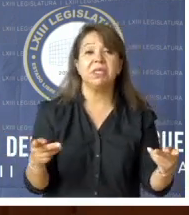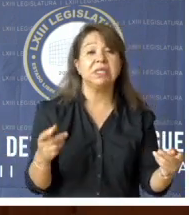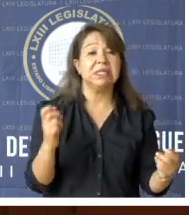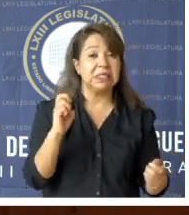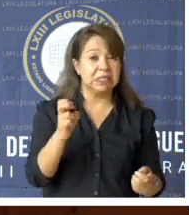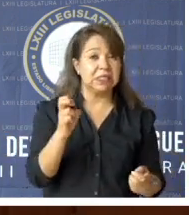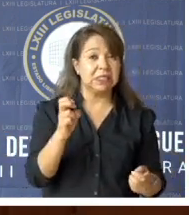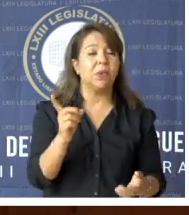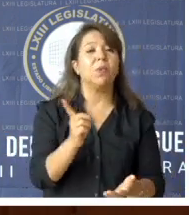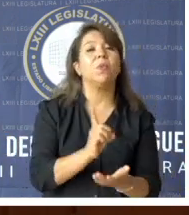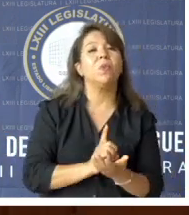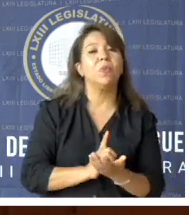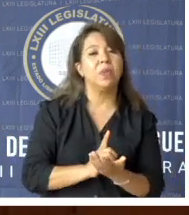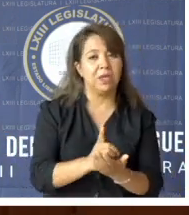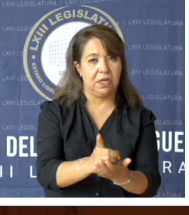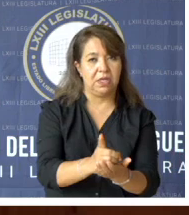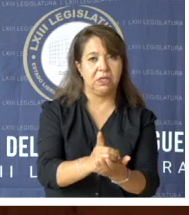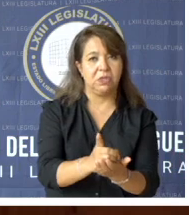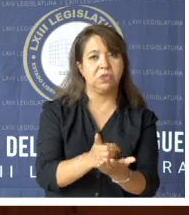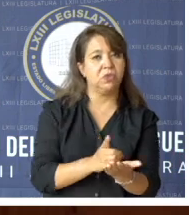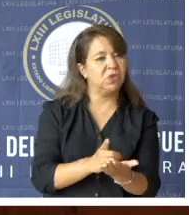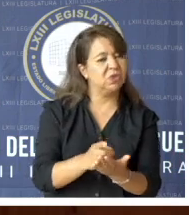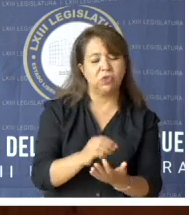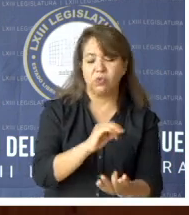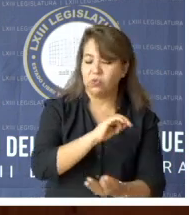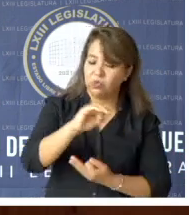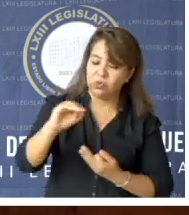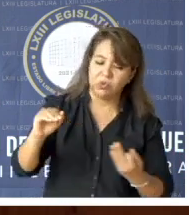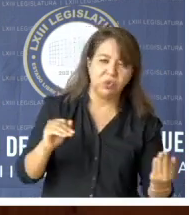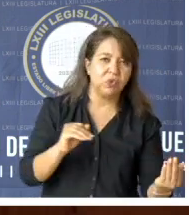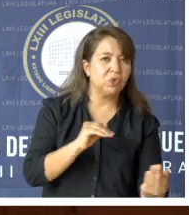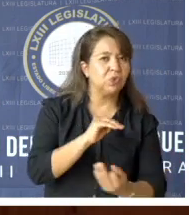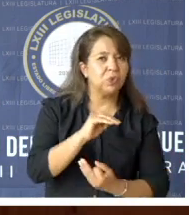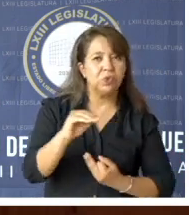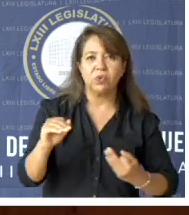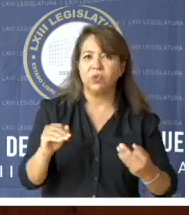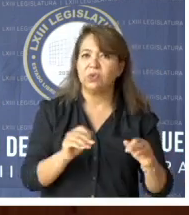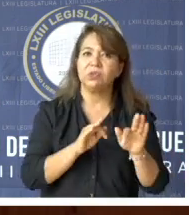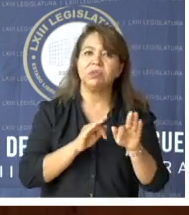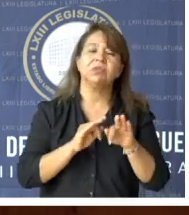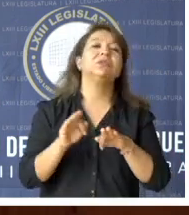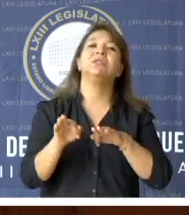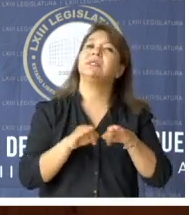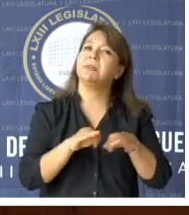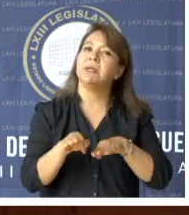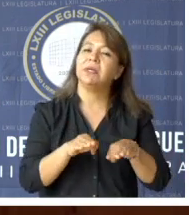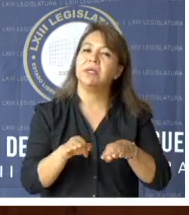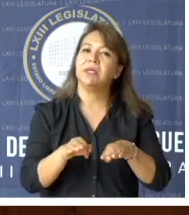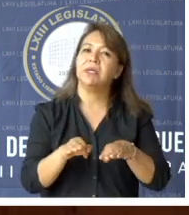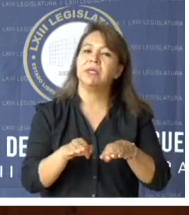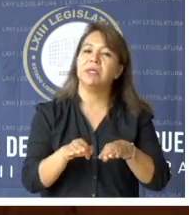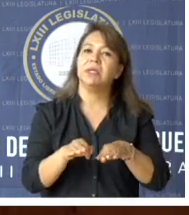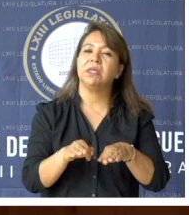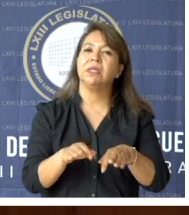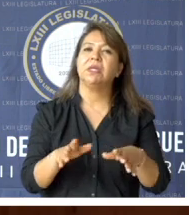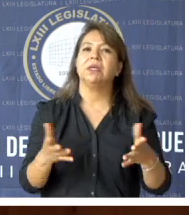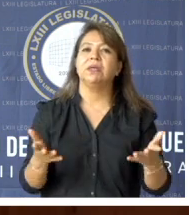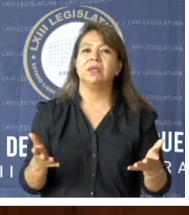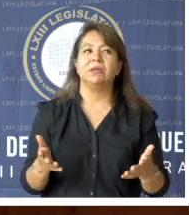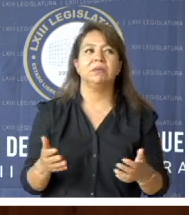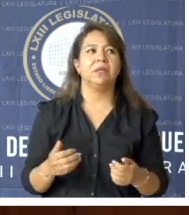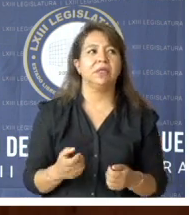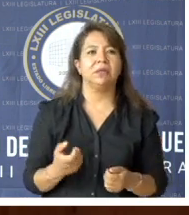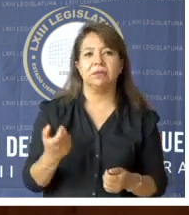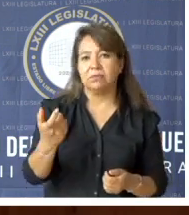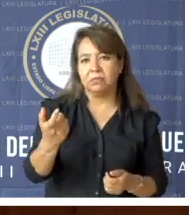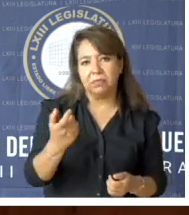constitucional irrenunciable que tienen todos los trabajadores que laboran en forma personal, subordinada y que perciban